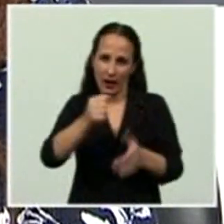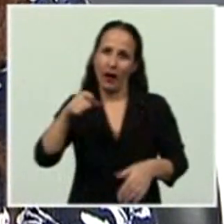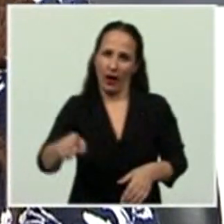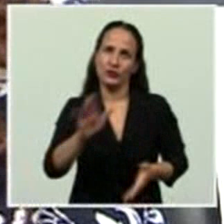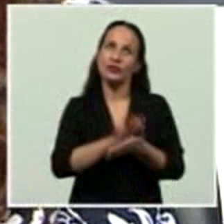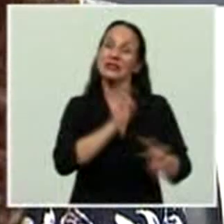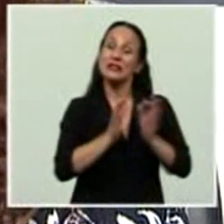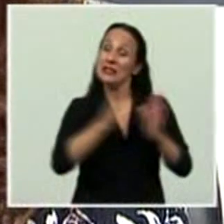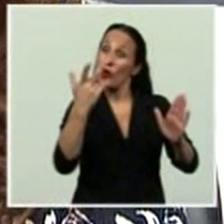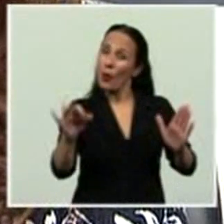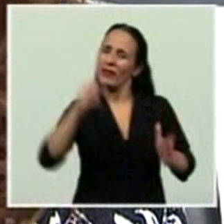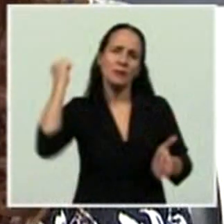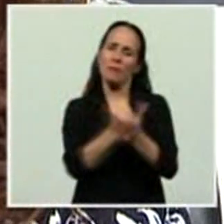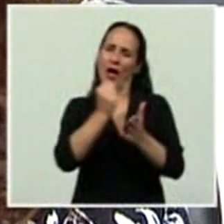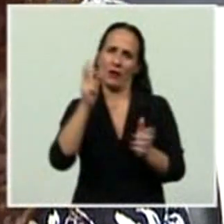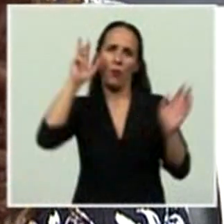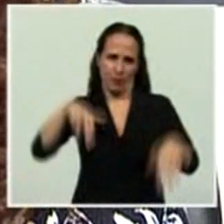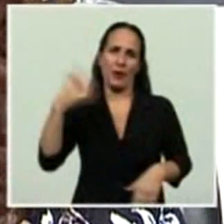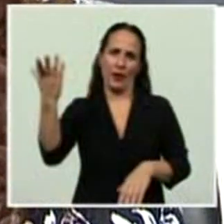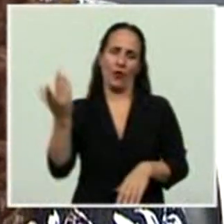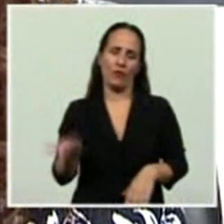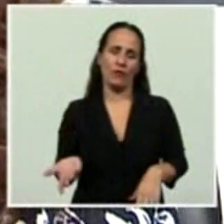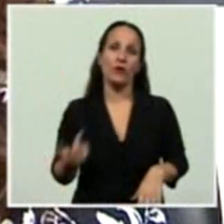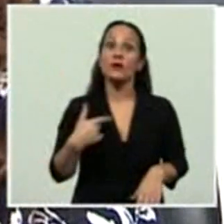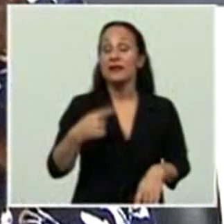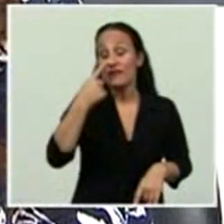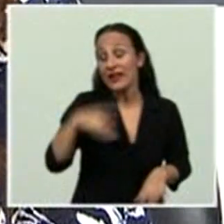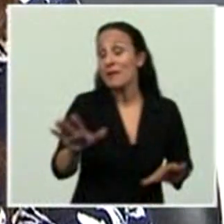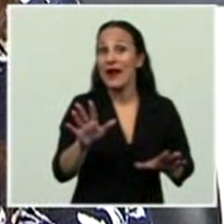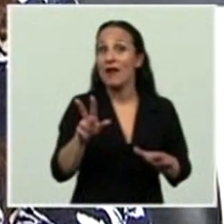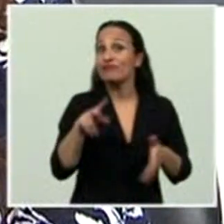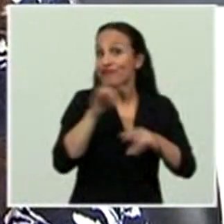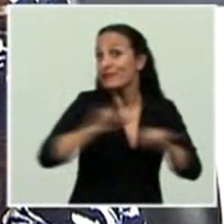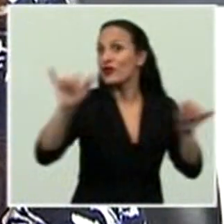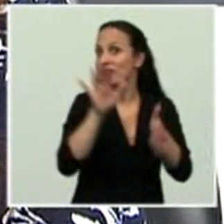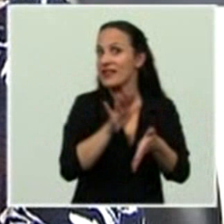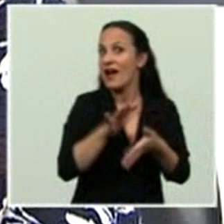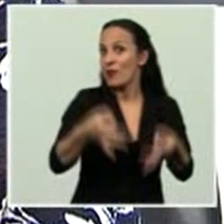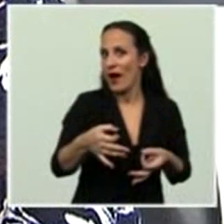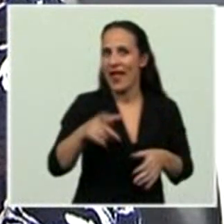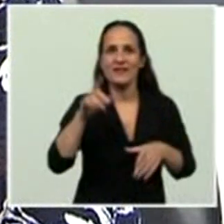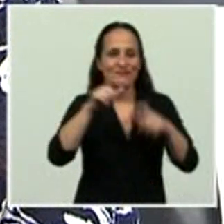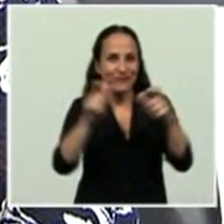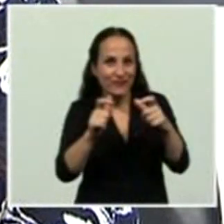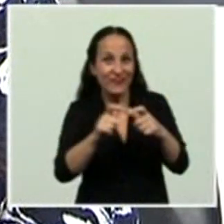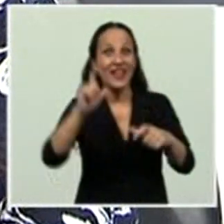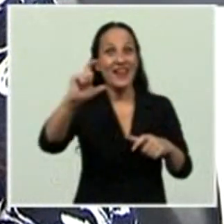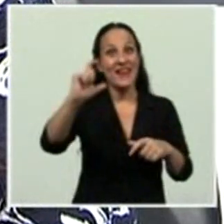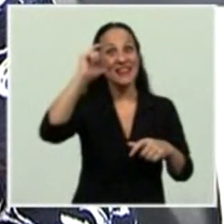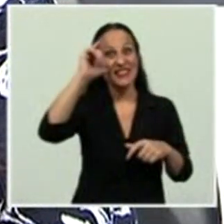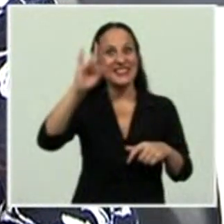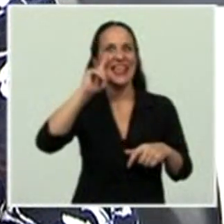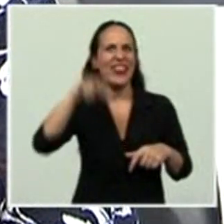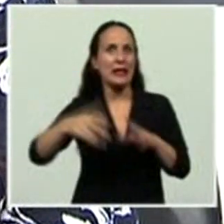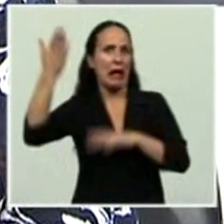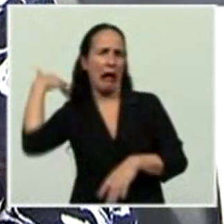siglo XX eh finalmente para terminar con buenas noticias los sedin esos sedin que tanto criticaron